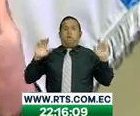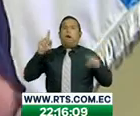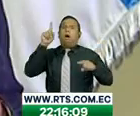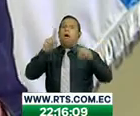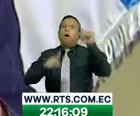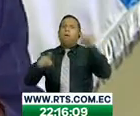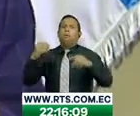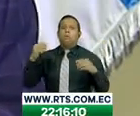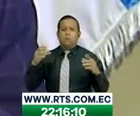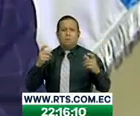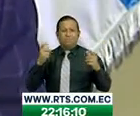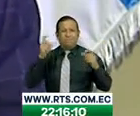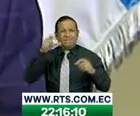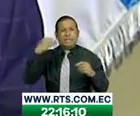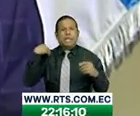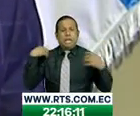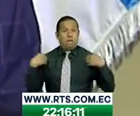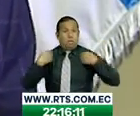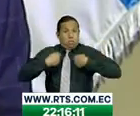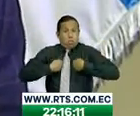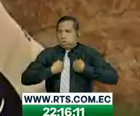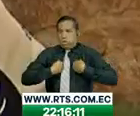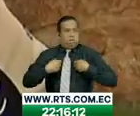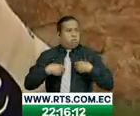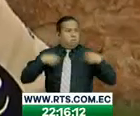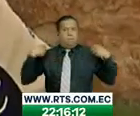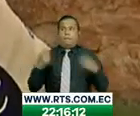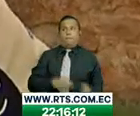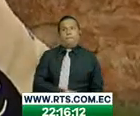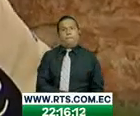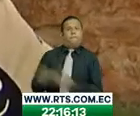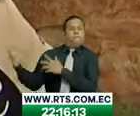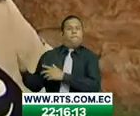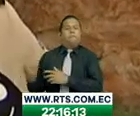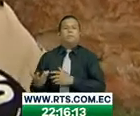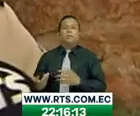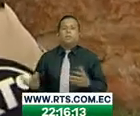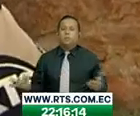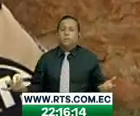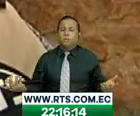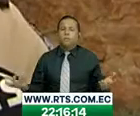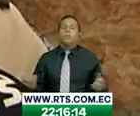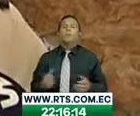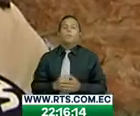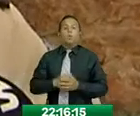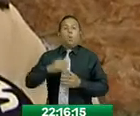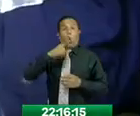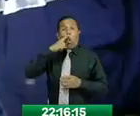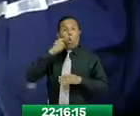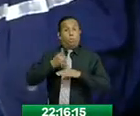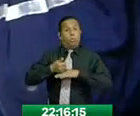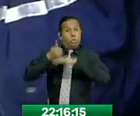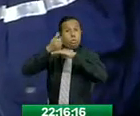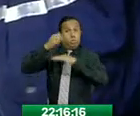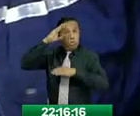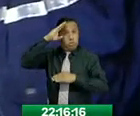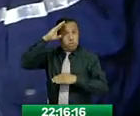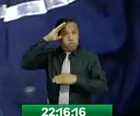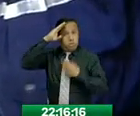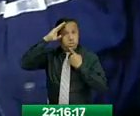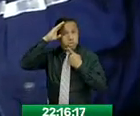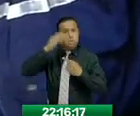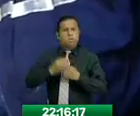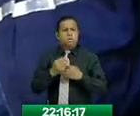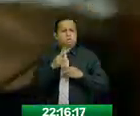lanzaron en sus mochilas a las casas de al lado las armas. Según el general Víctor Arauz, comandante de la zona 8, sobre ese caso se está realizando